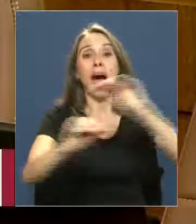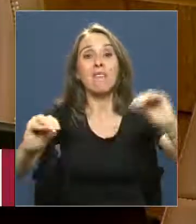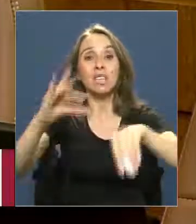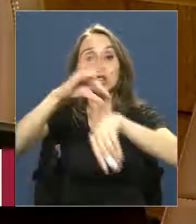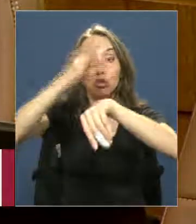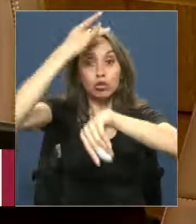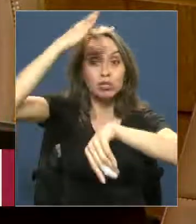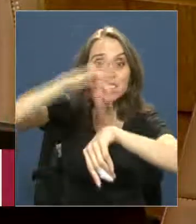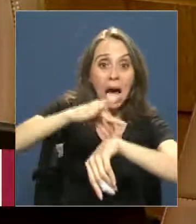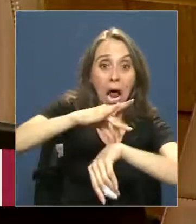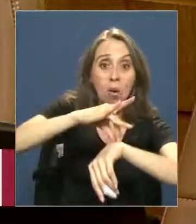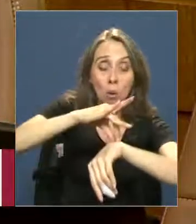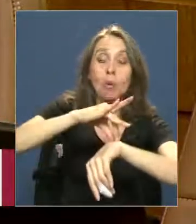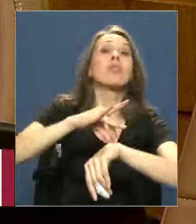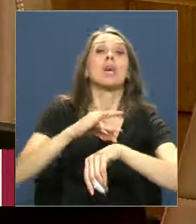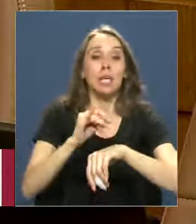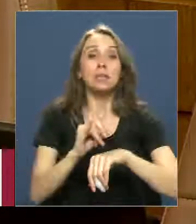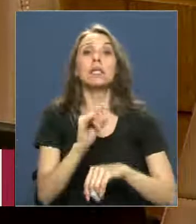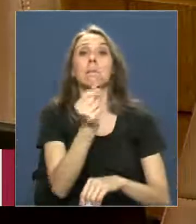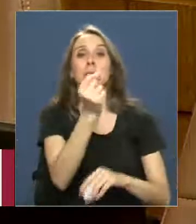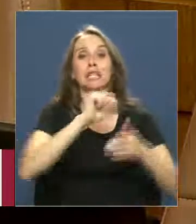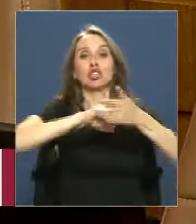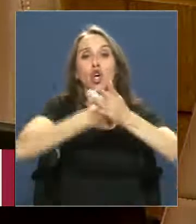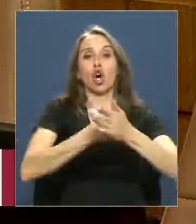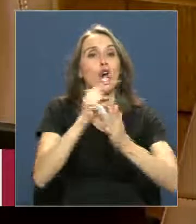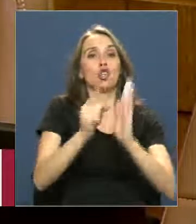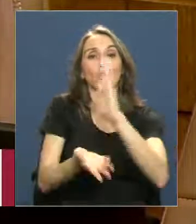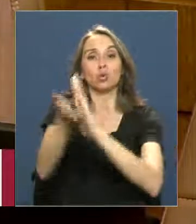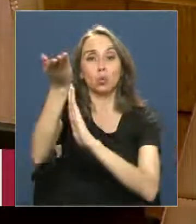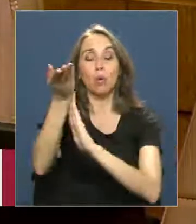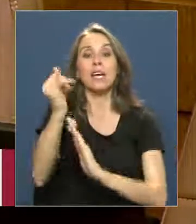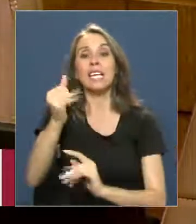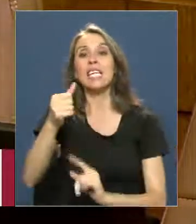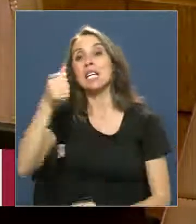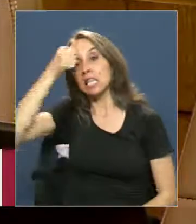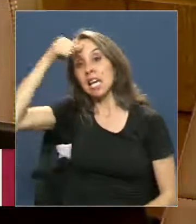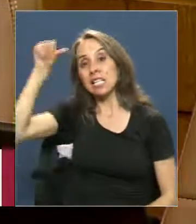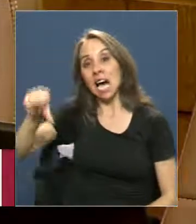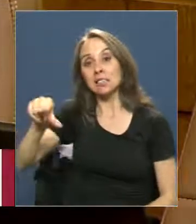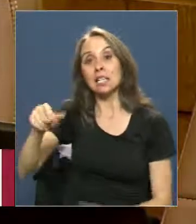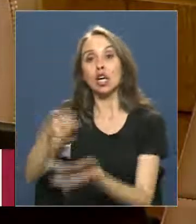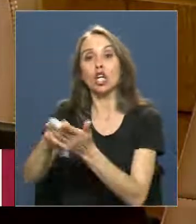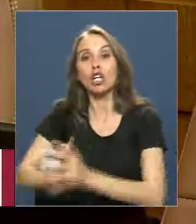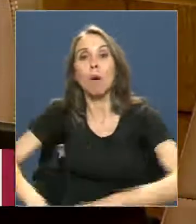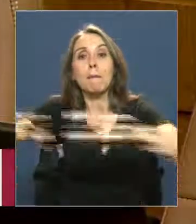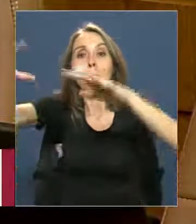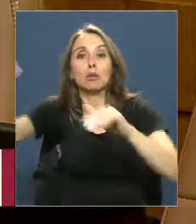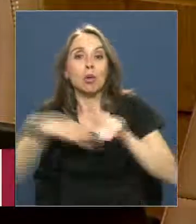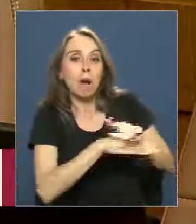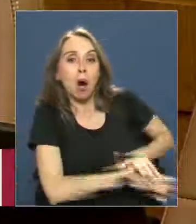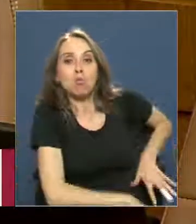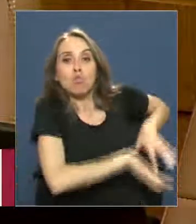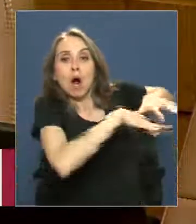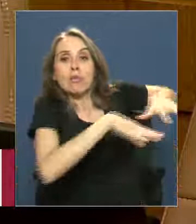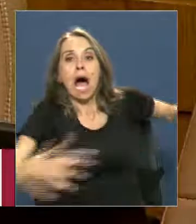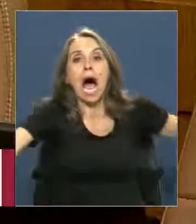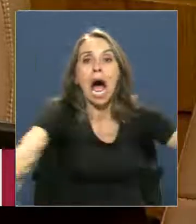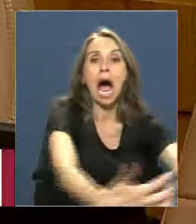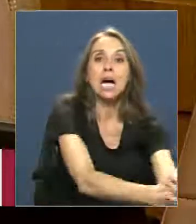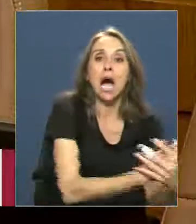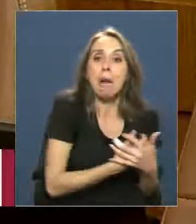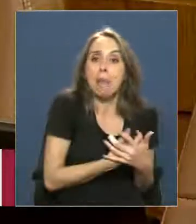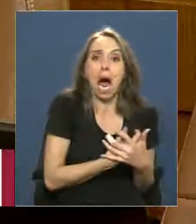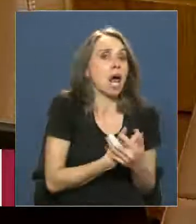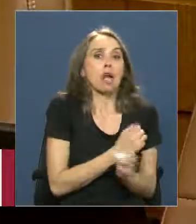castigar a quienes acaparan, a quienes sobrevenden los productos. Eso no debe ocurrir en nuestro país. Insisto, es el